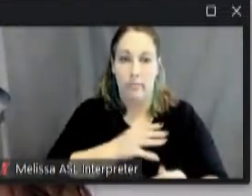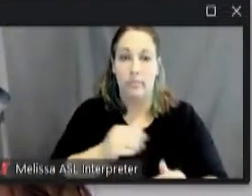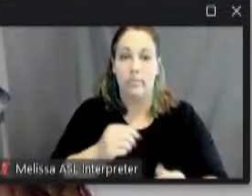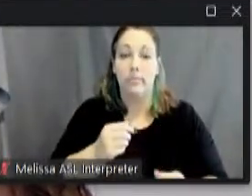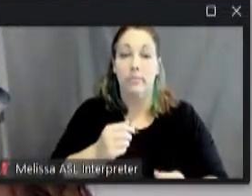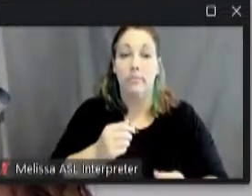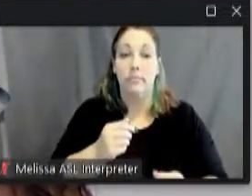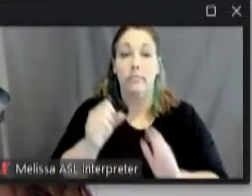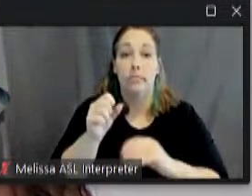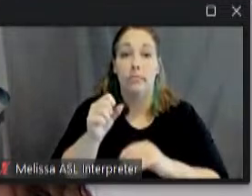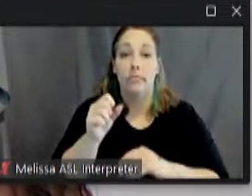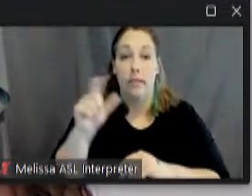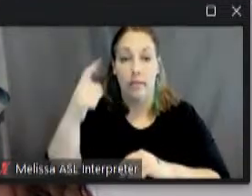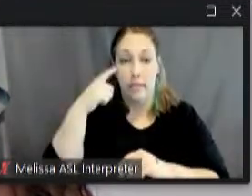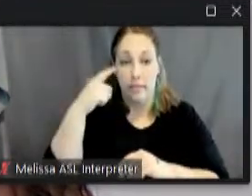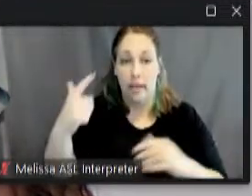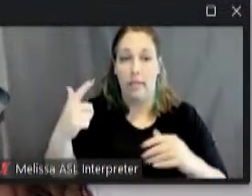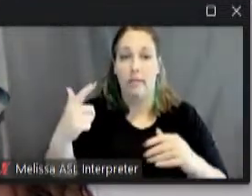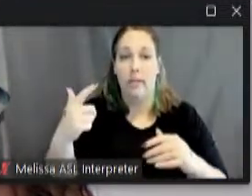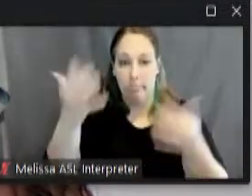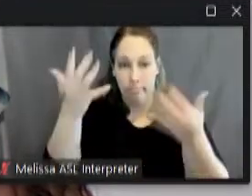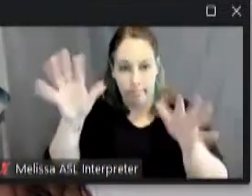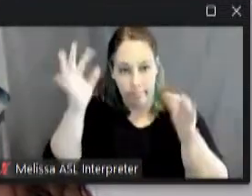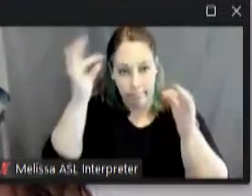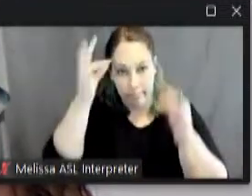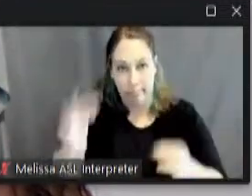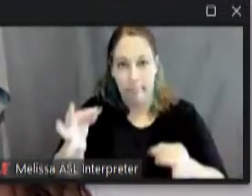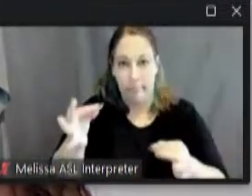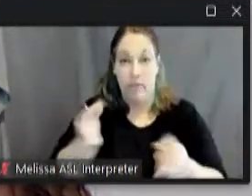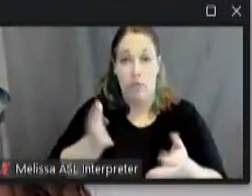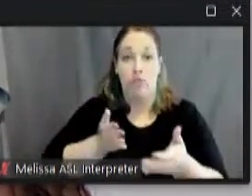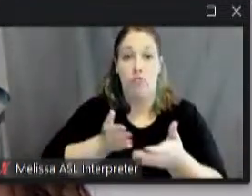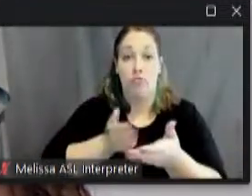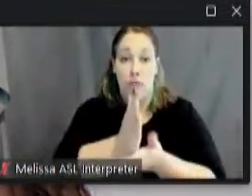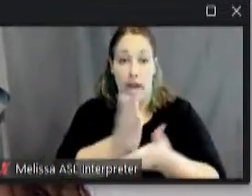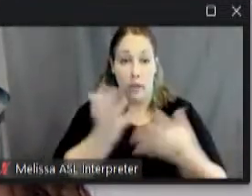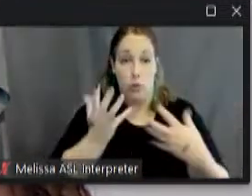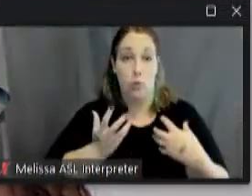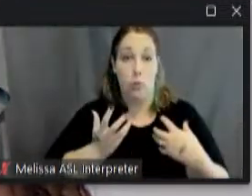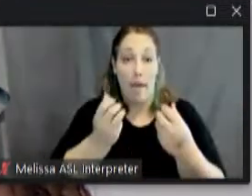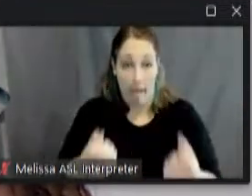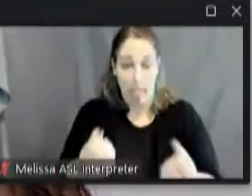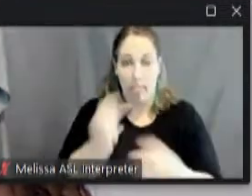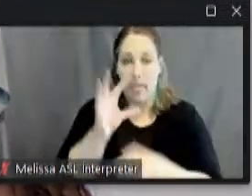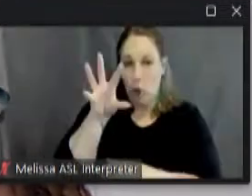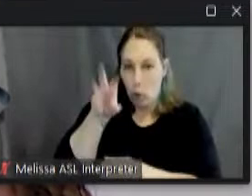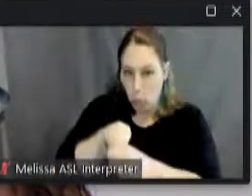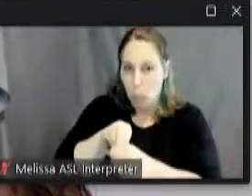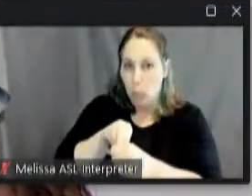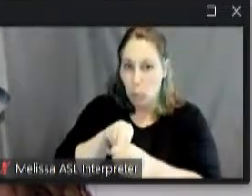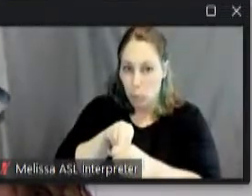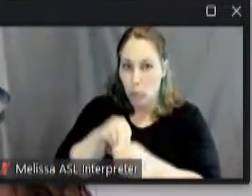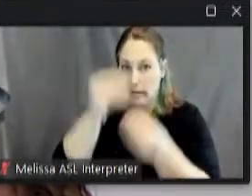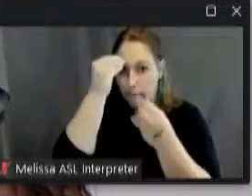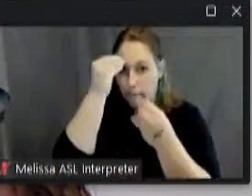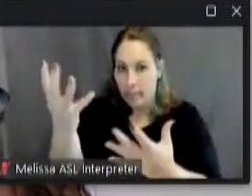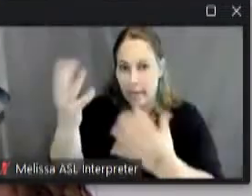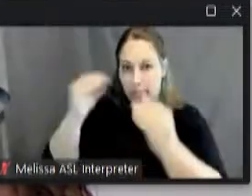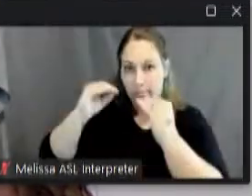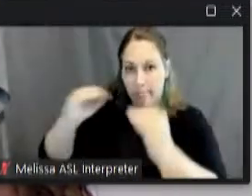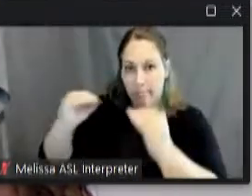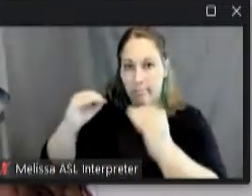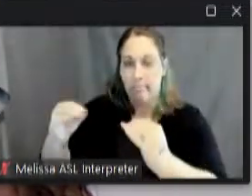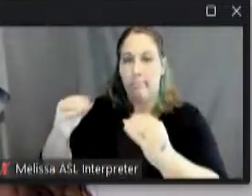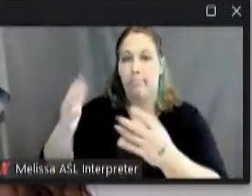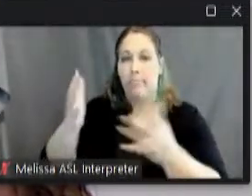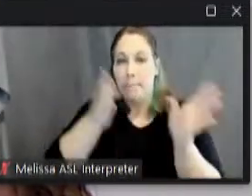sobre planificación de la familia y la salvaguardia de la función de reproducción. El Estado reconoce la